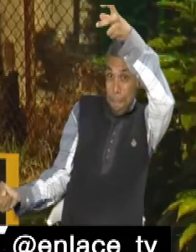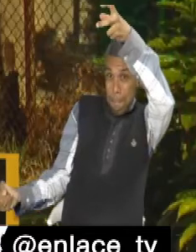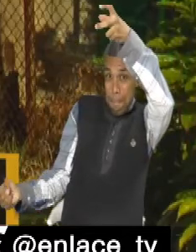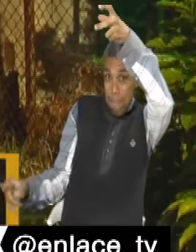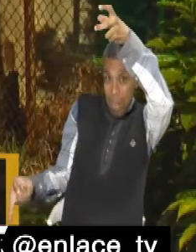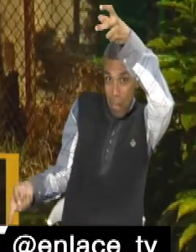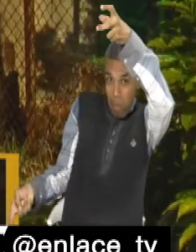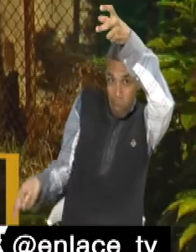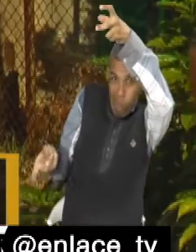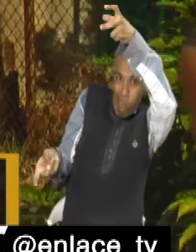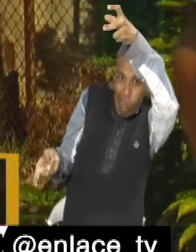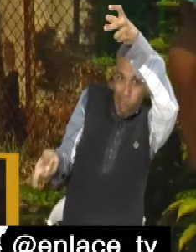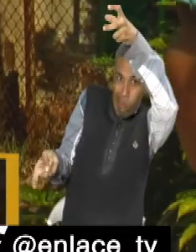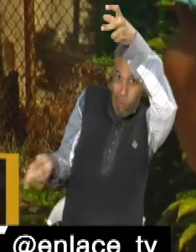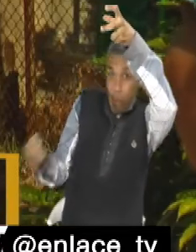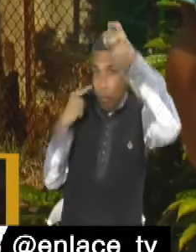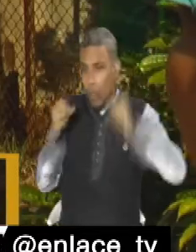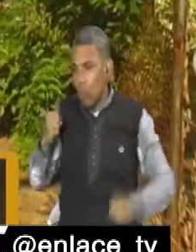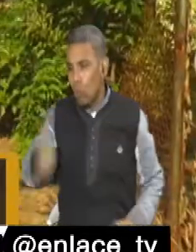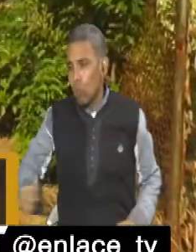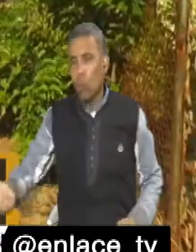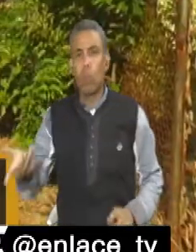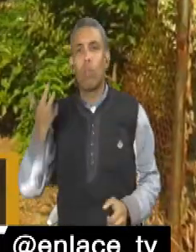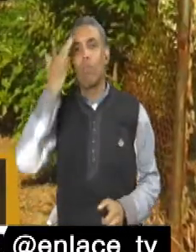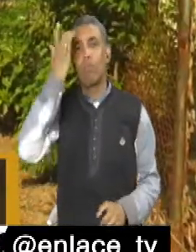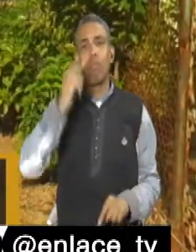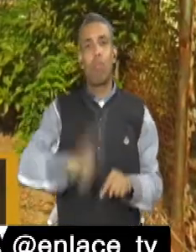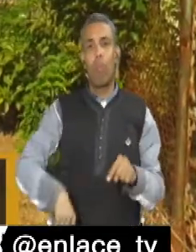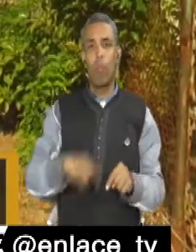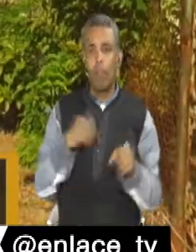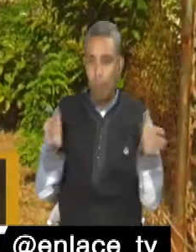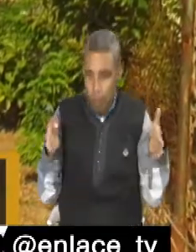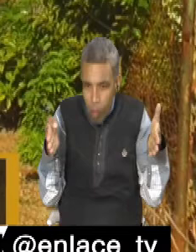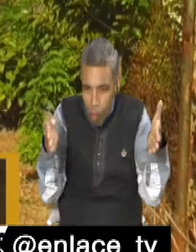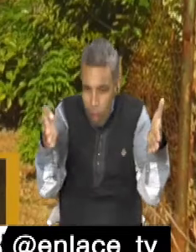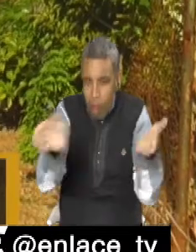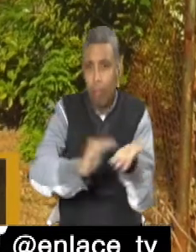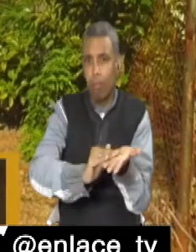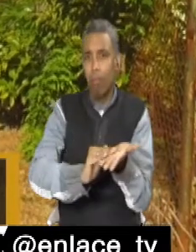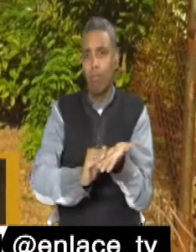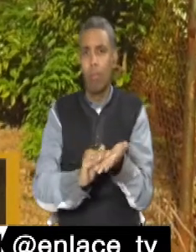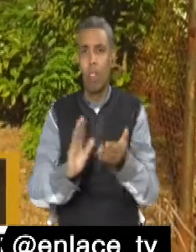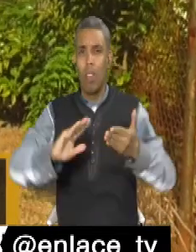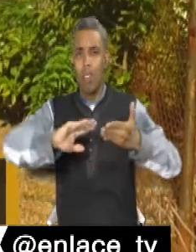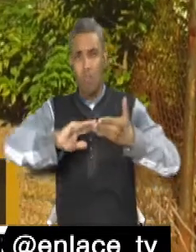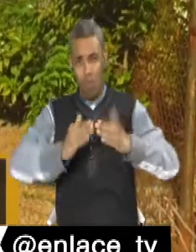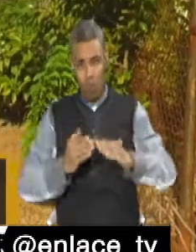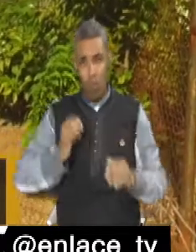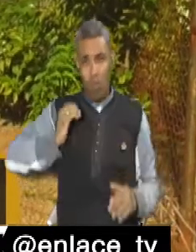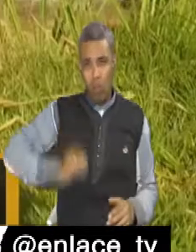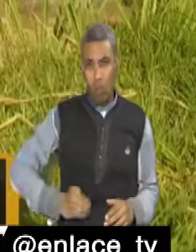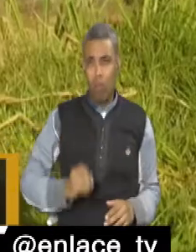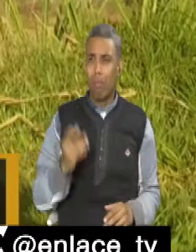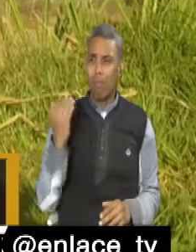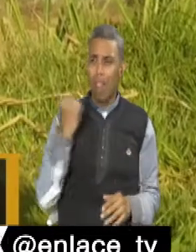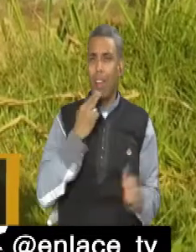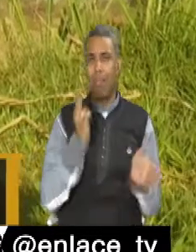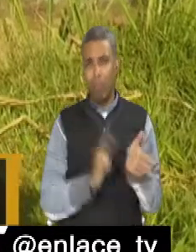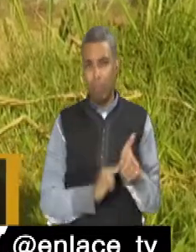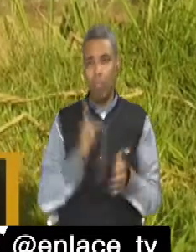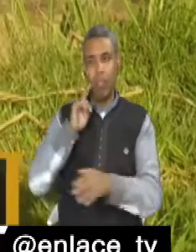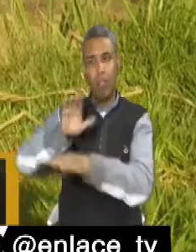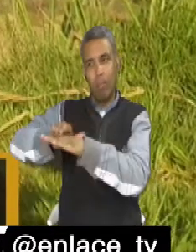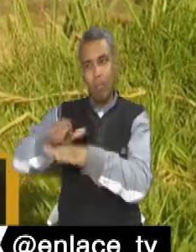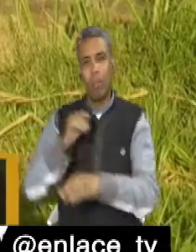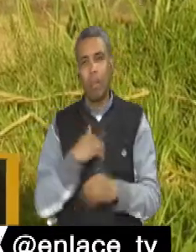se haga en un 100%. Los ciudadanos aseguran que han hecho los requerimientos para que la electrificadora retire el poste de la vía que